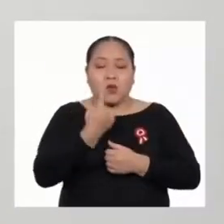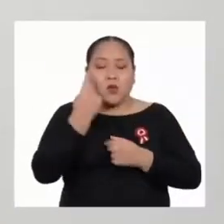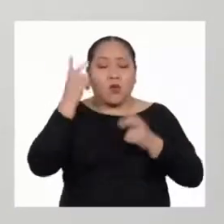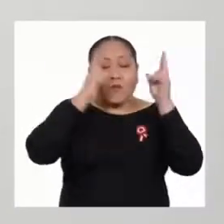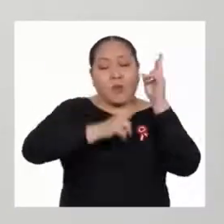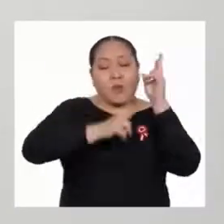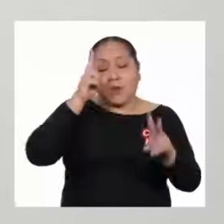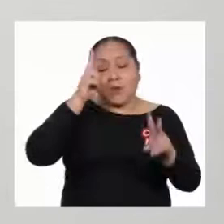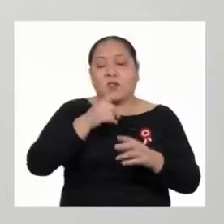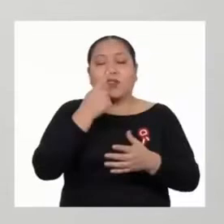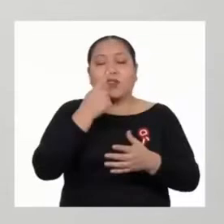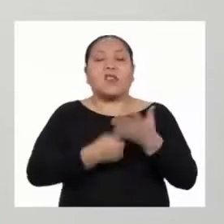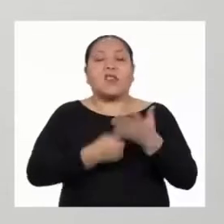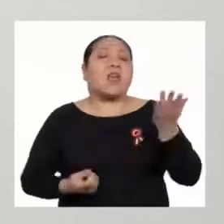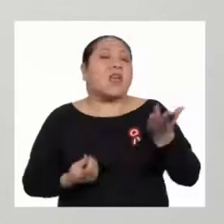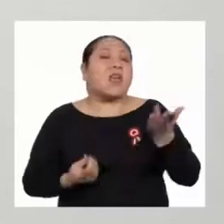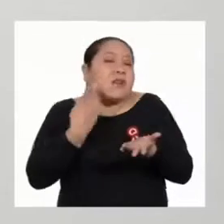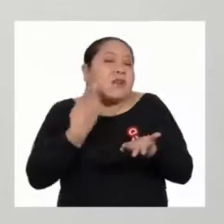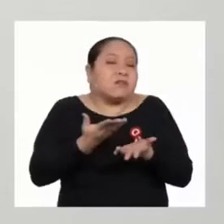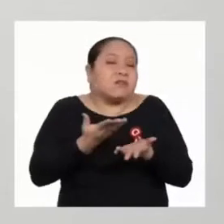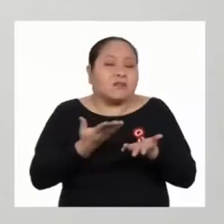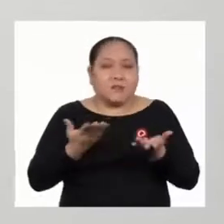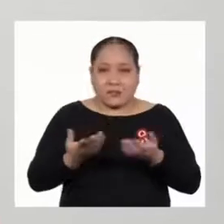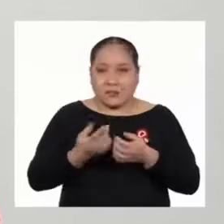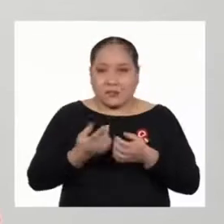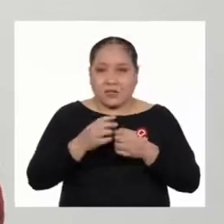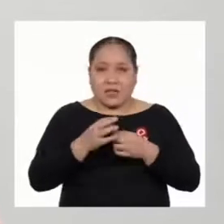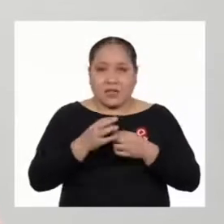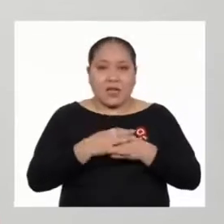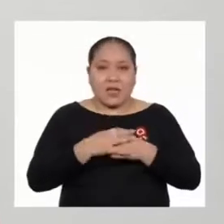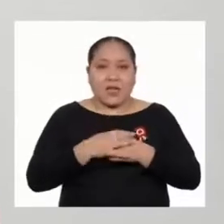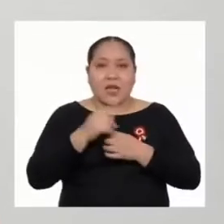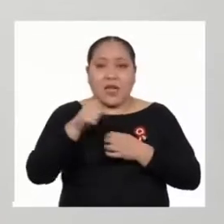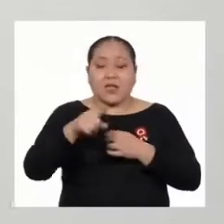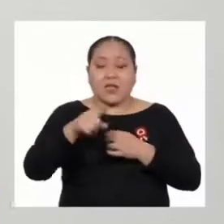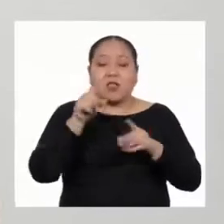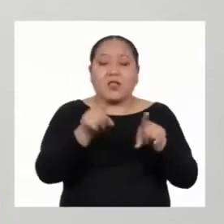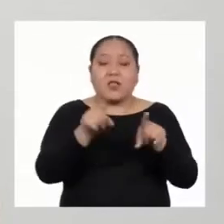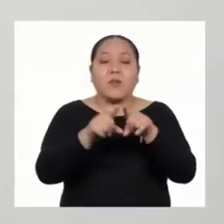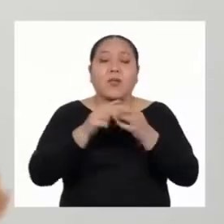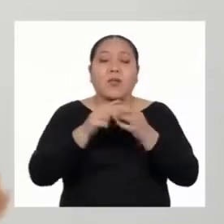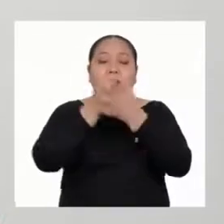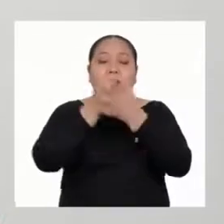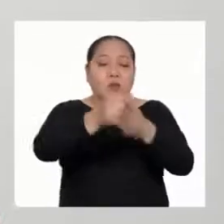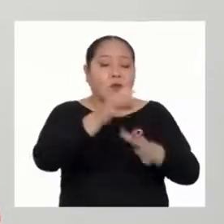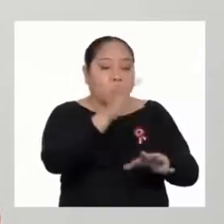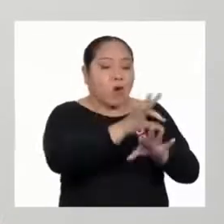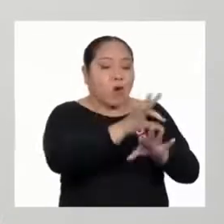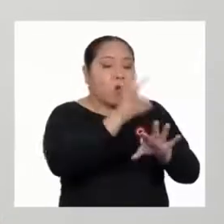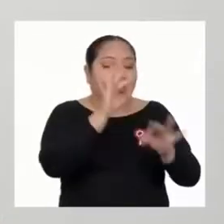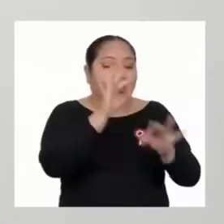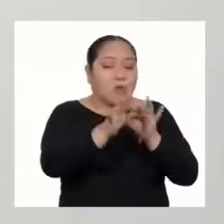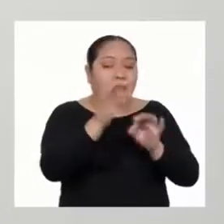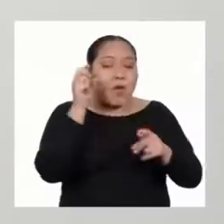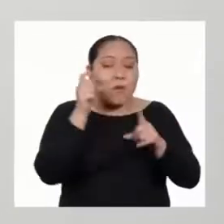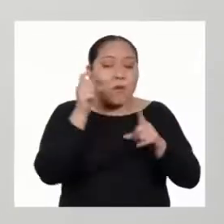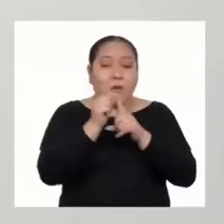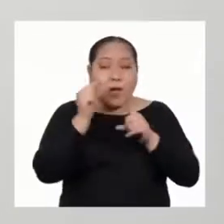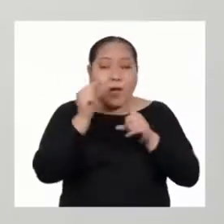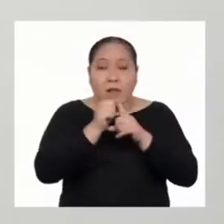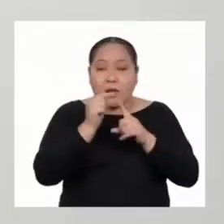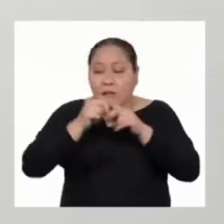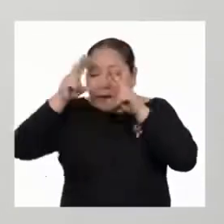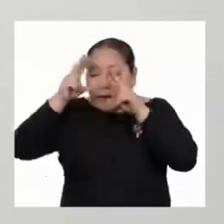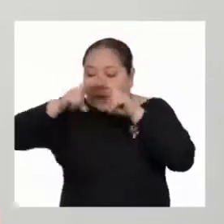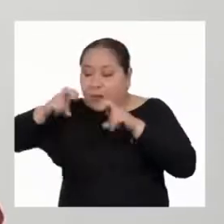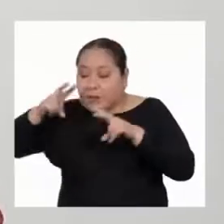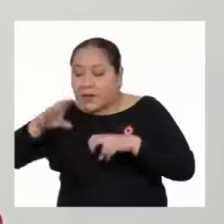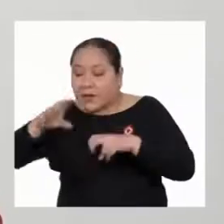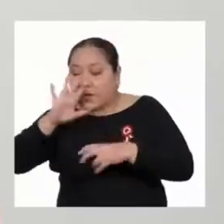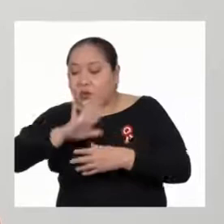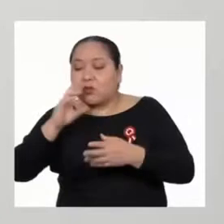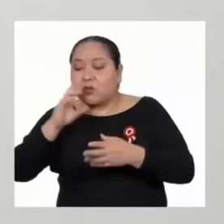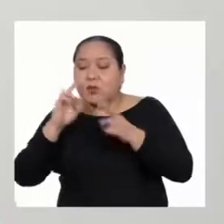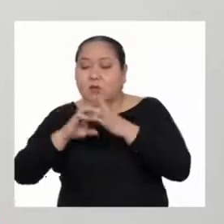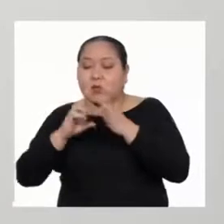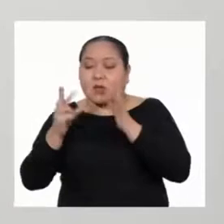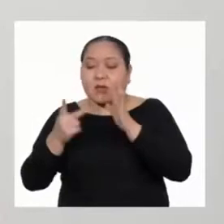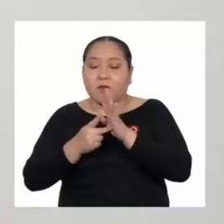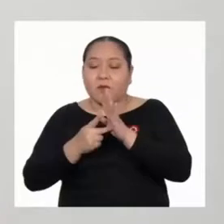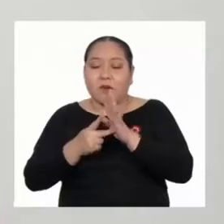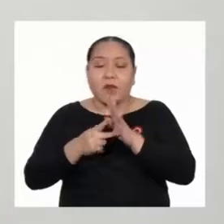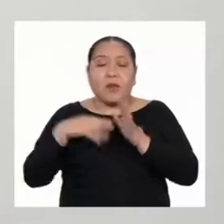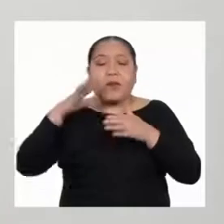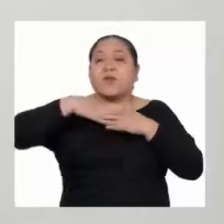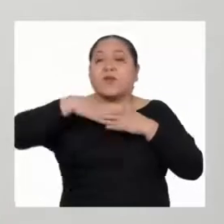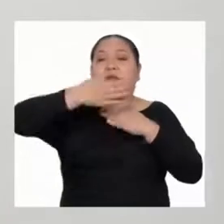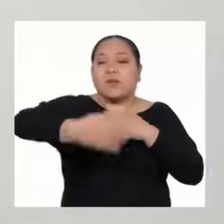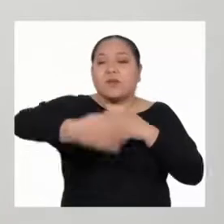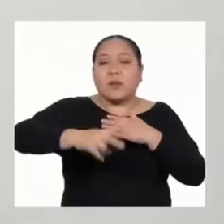se trata. Esto nos permite también identificar palabras desconocidas para averiguar su significado. Luego realizamos